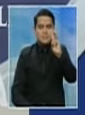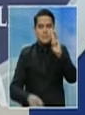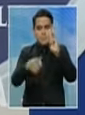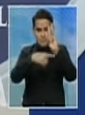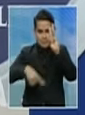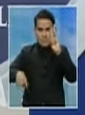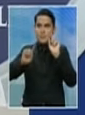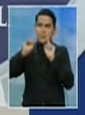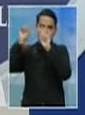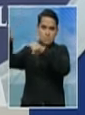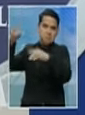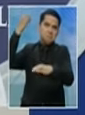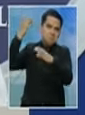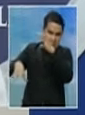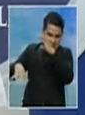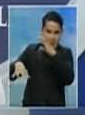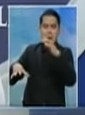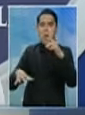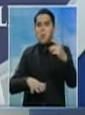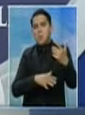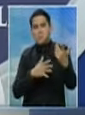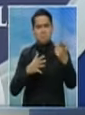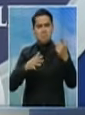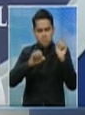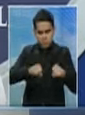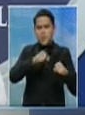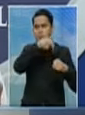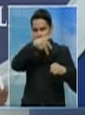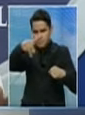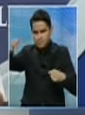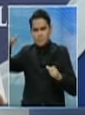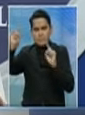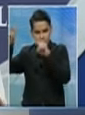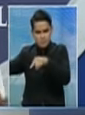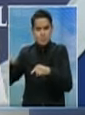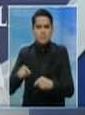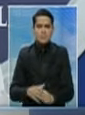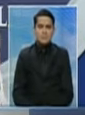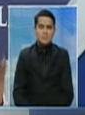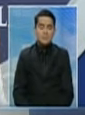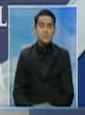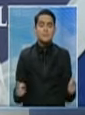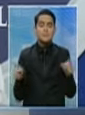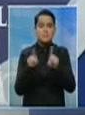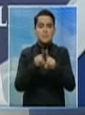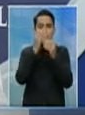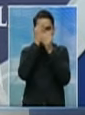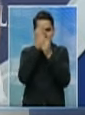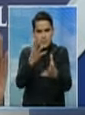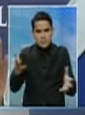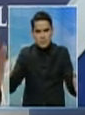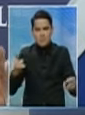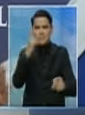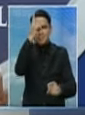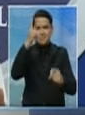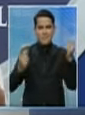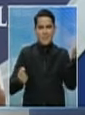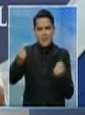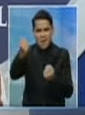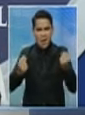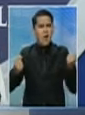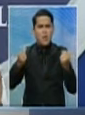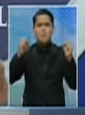entidades financieras, cooperativas y de seguros. Igualmente, se permitirá la circulación de vehículos